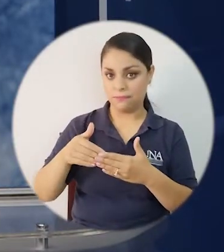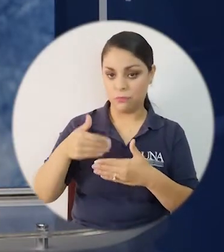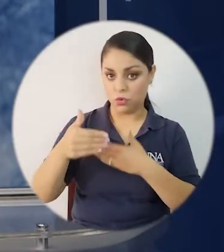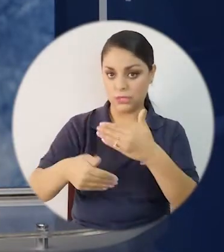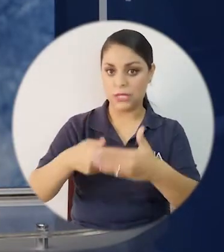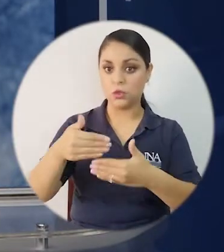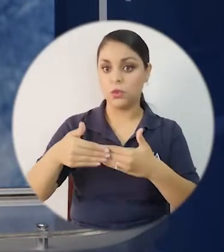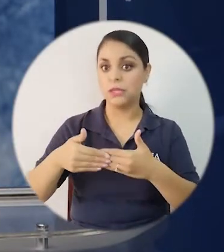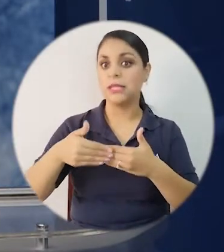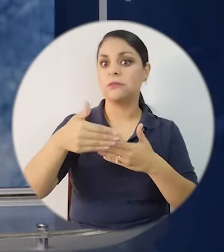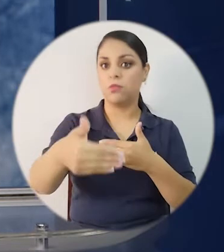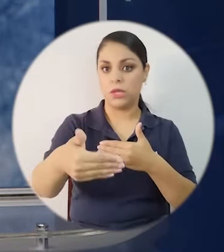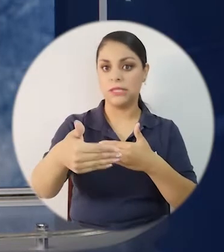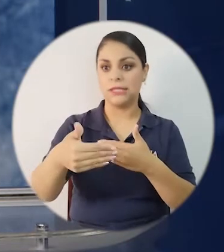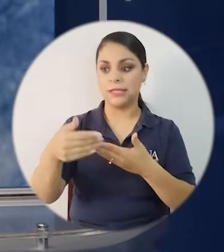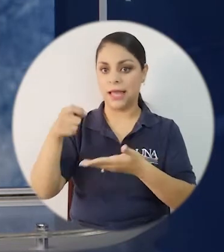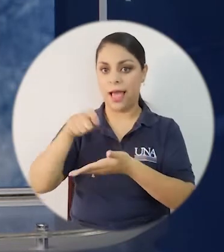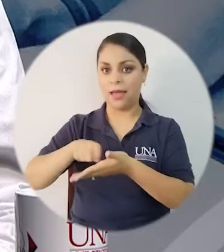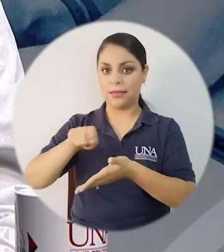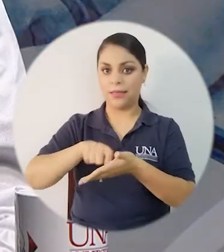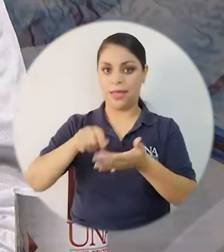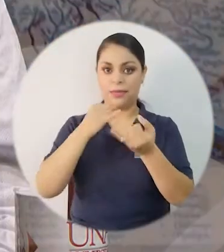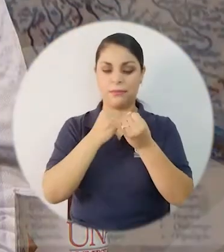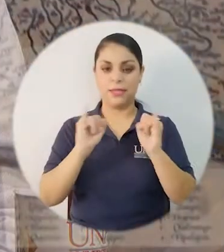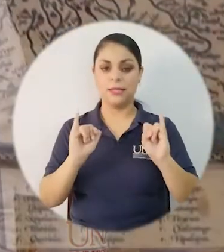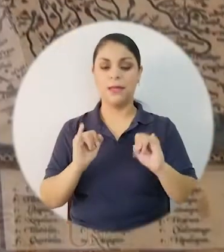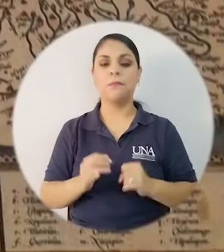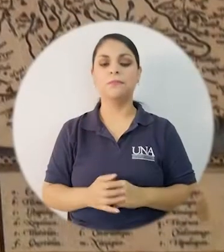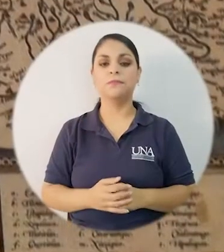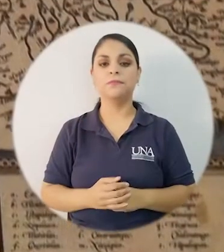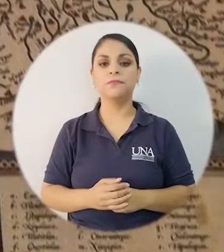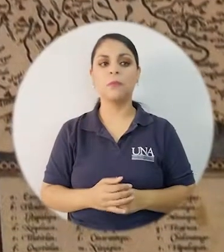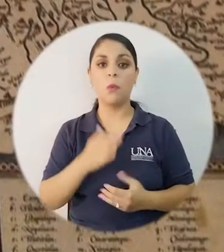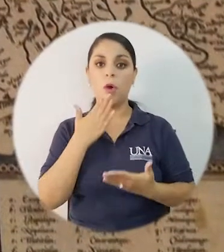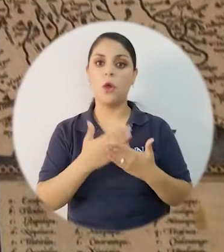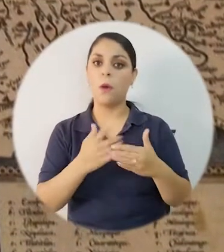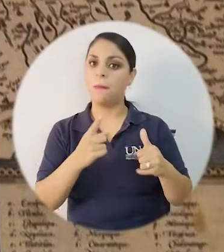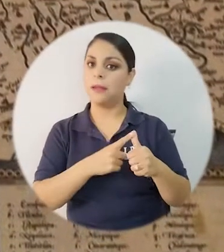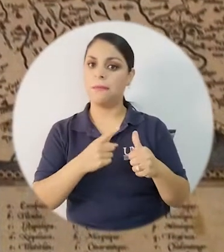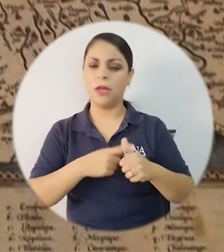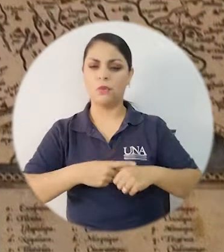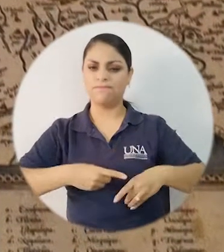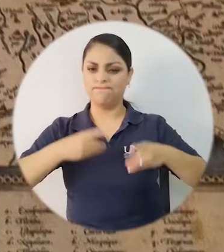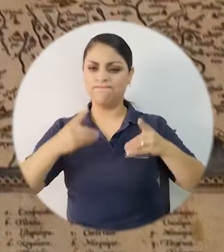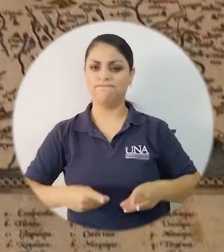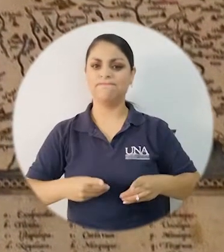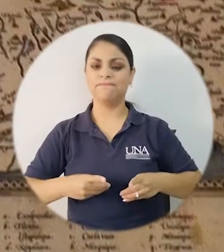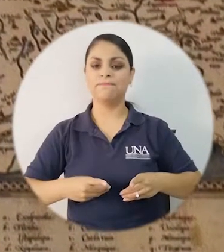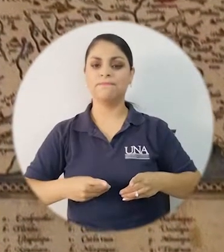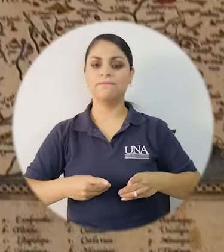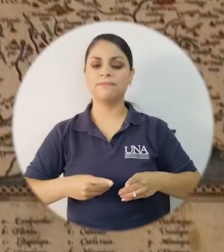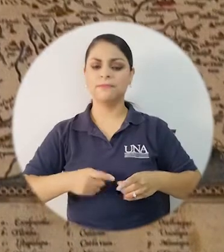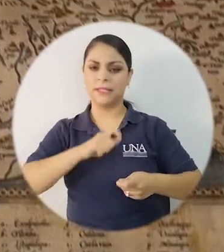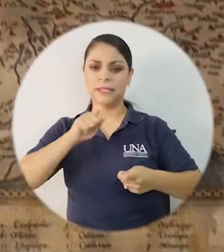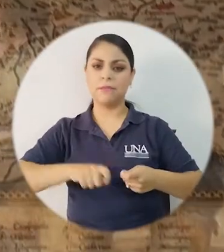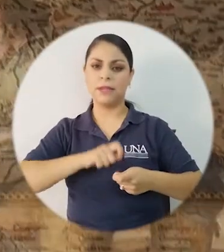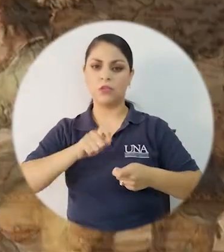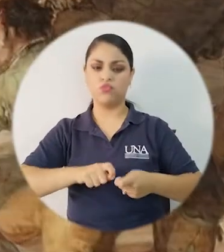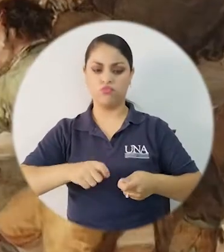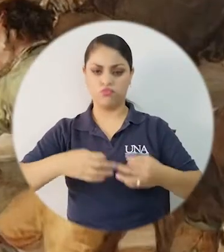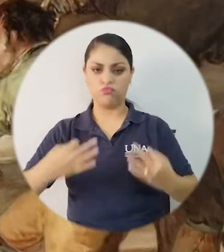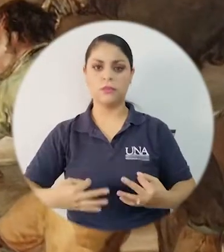que se recibió el acta de independencia? Tomar la determinación, primero. Se acepta la determinación, o sea, ¿para dónde